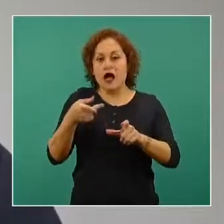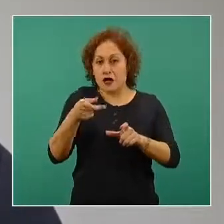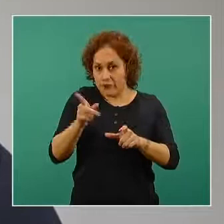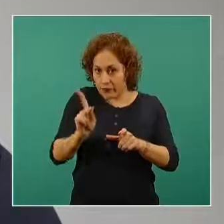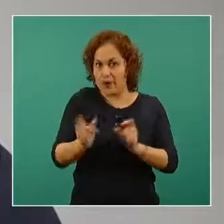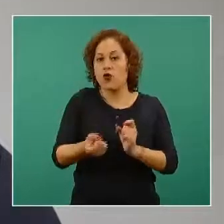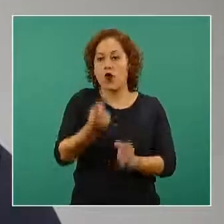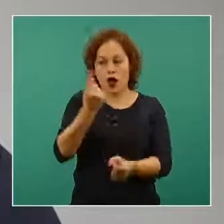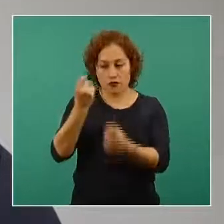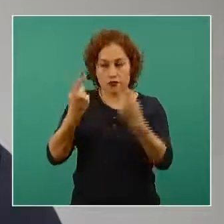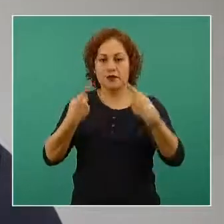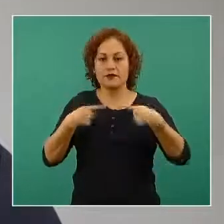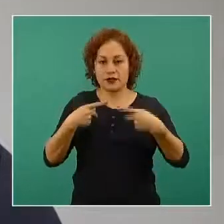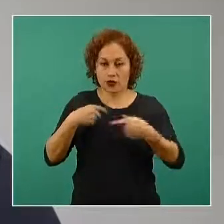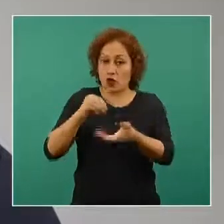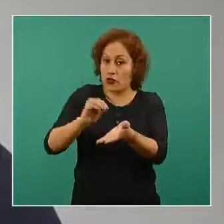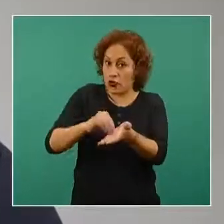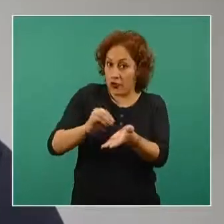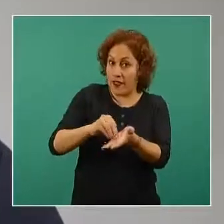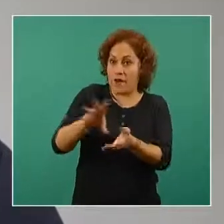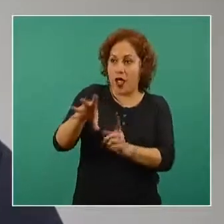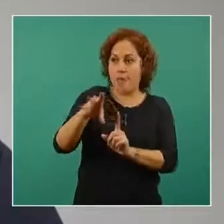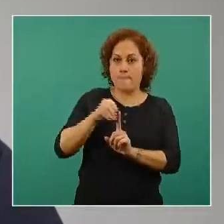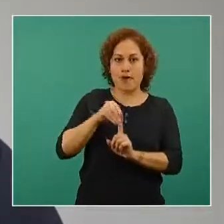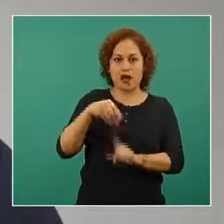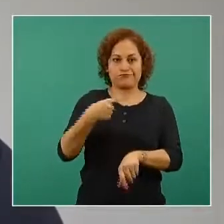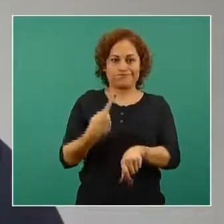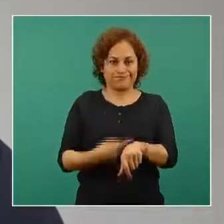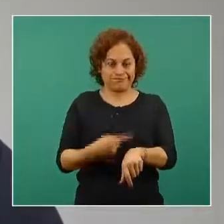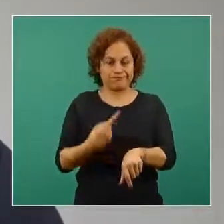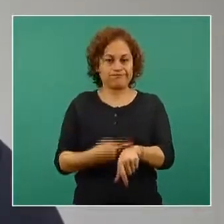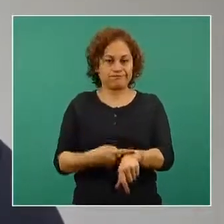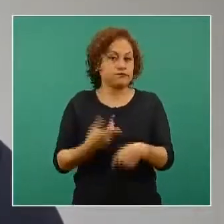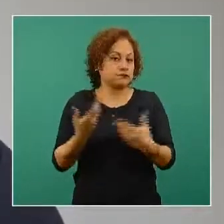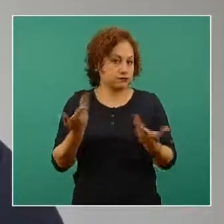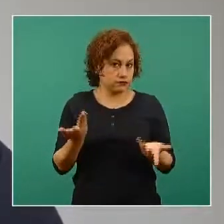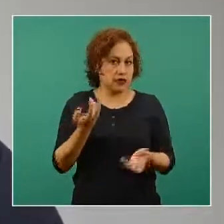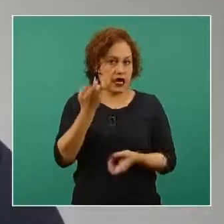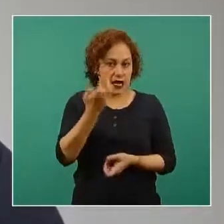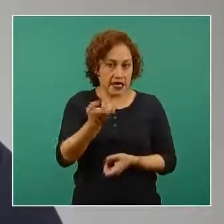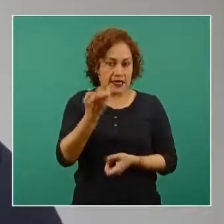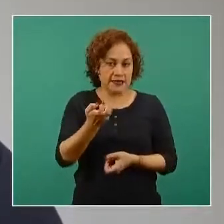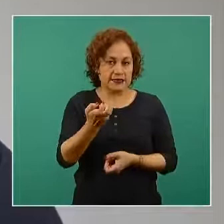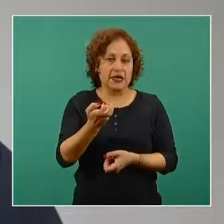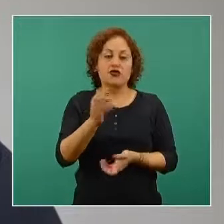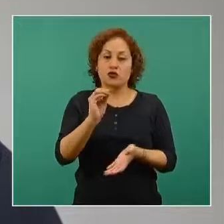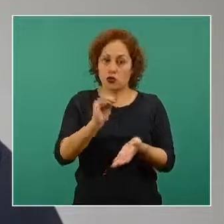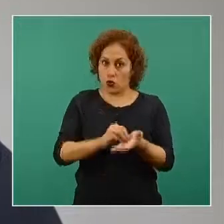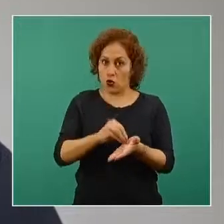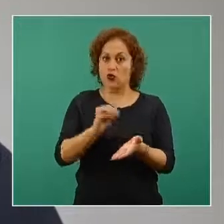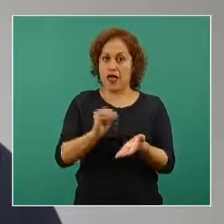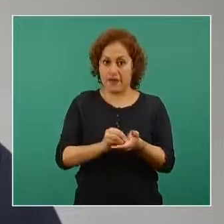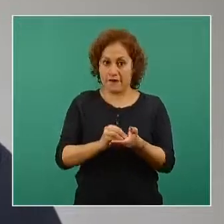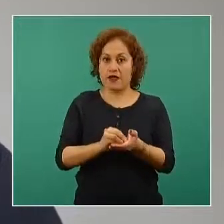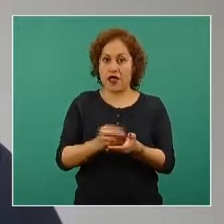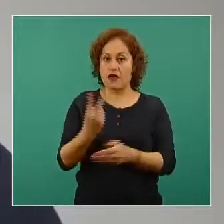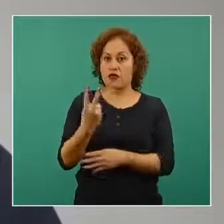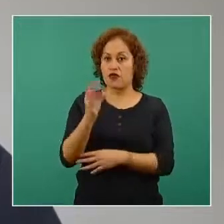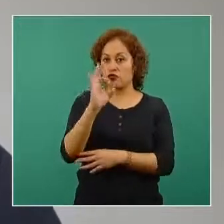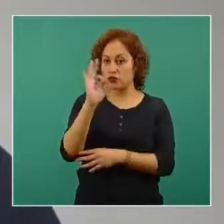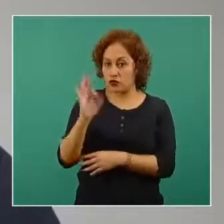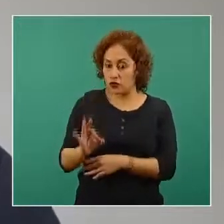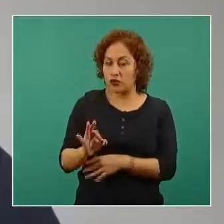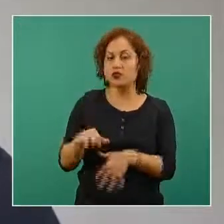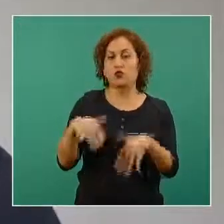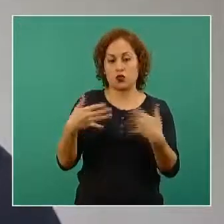de personas que estará enfermando. Recordemos que todavía hay una muy buena proporción de personas que hasta el momento no